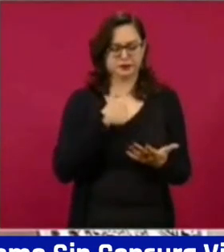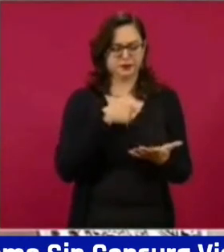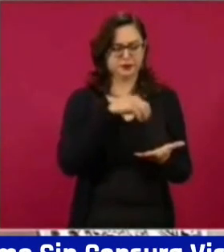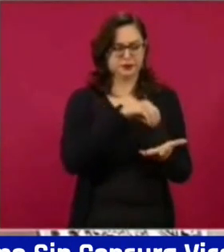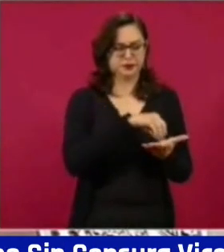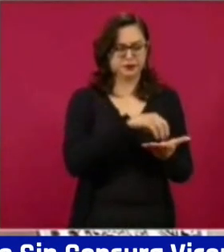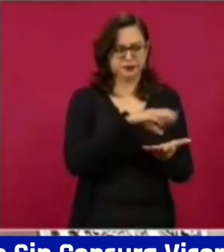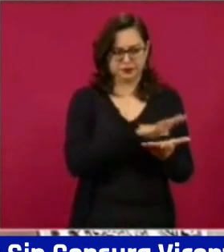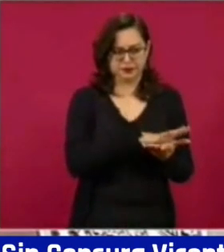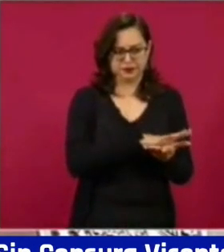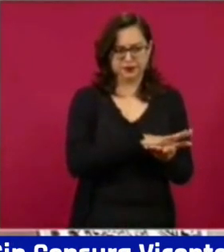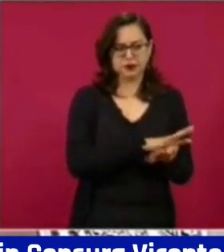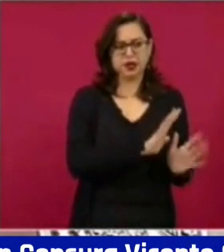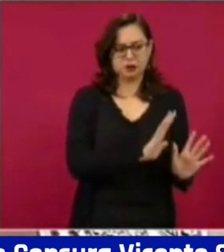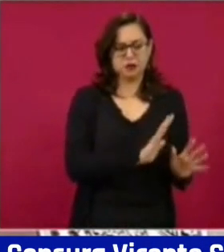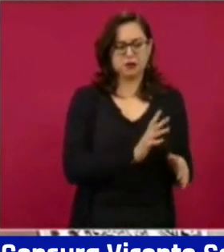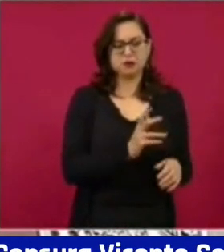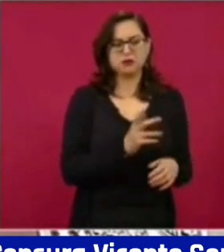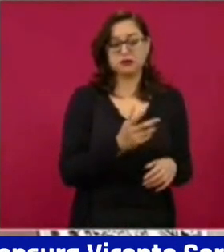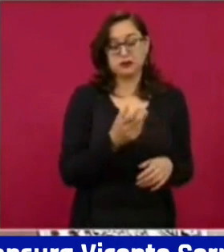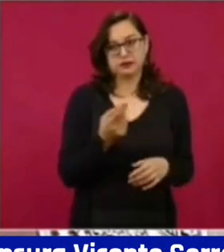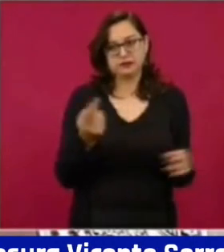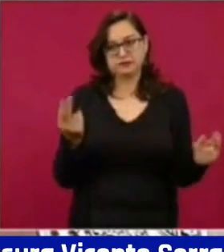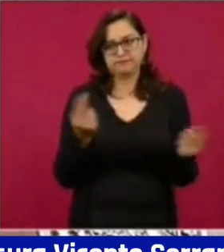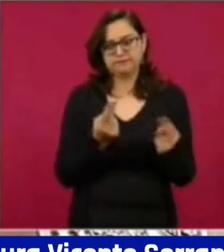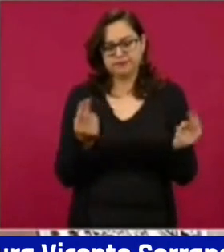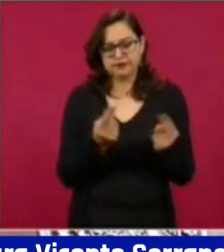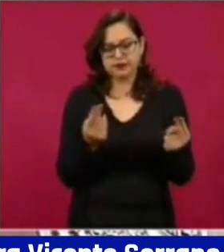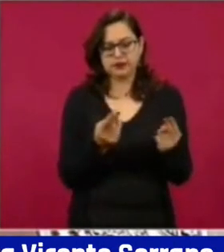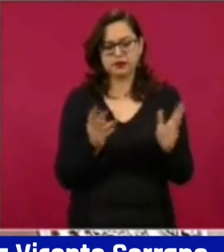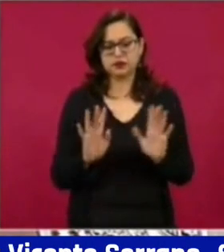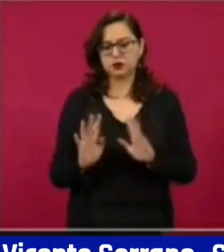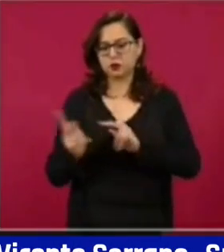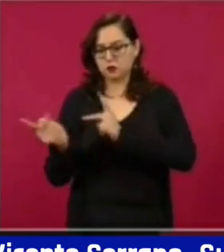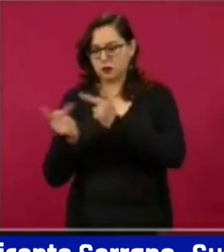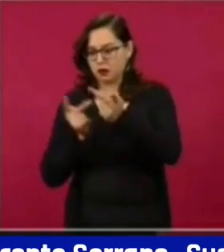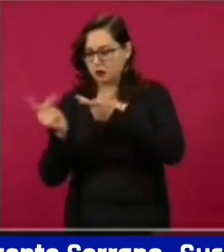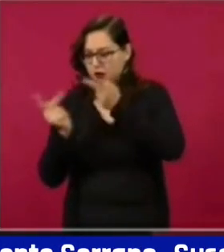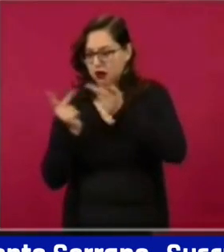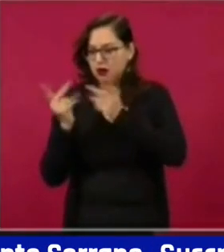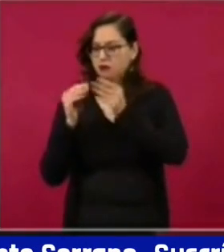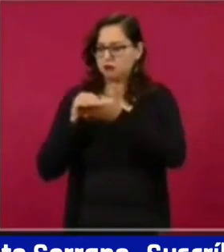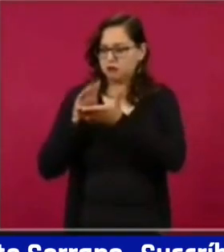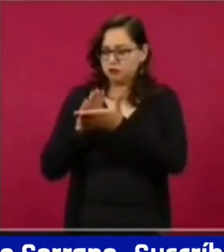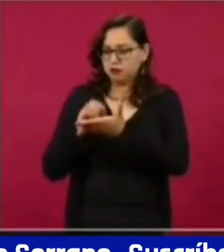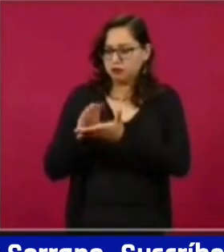testamento, y ya siendo presidente